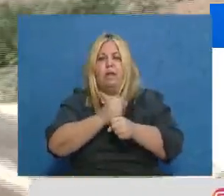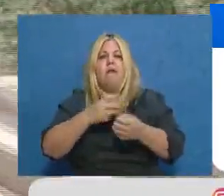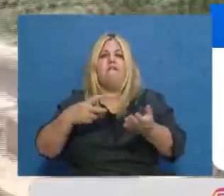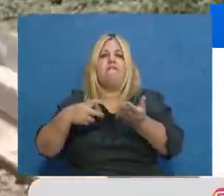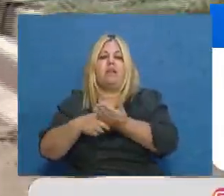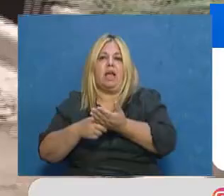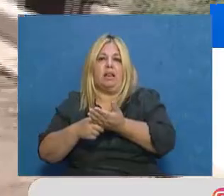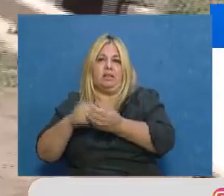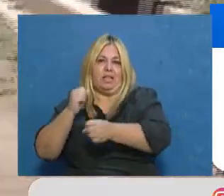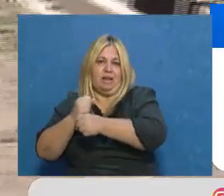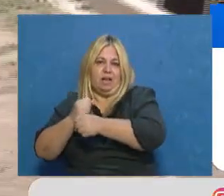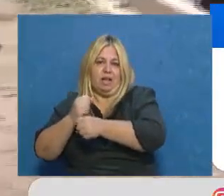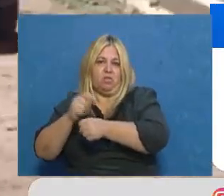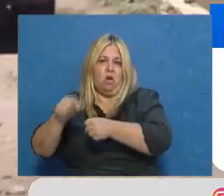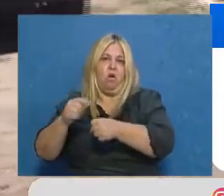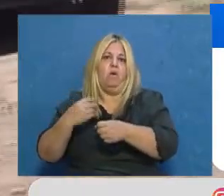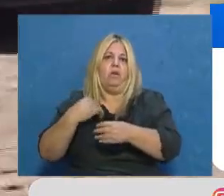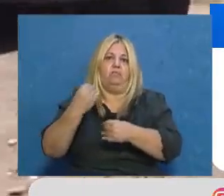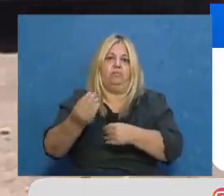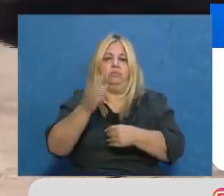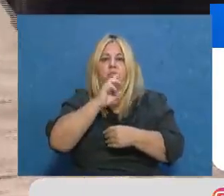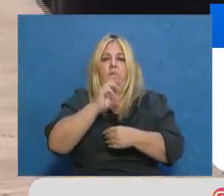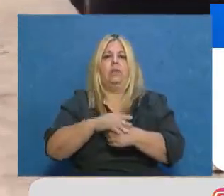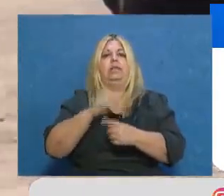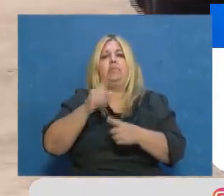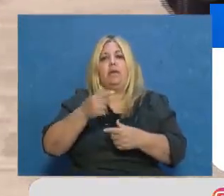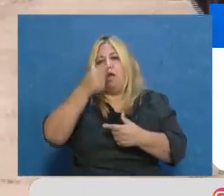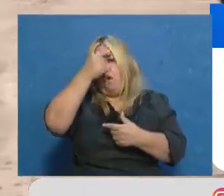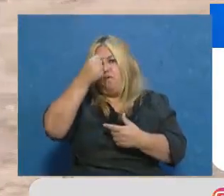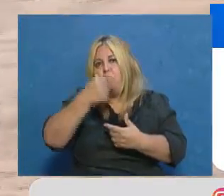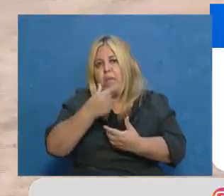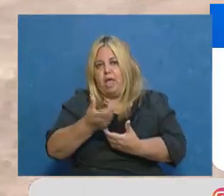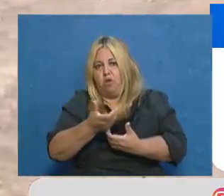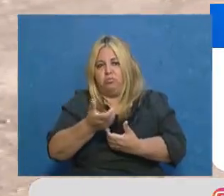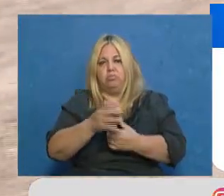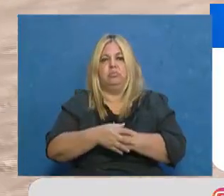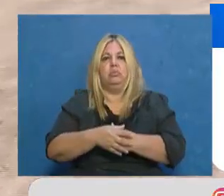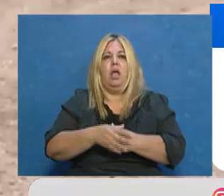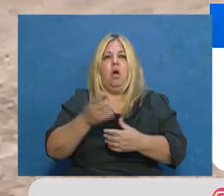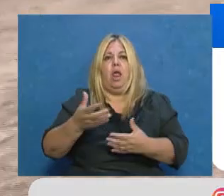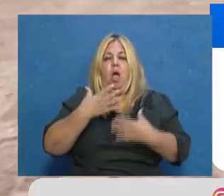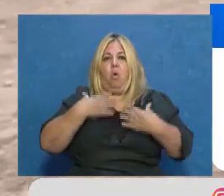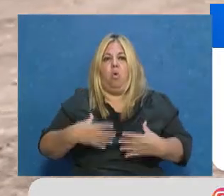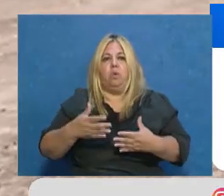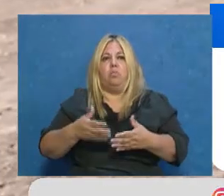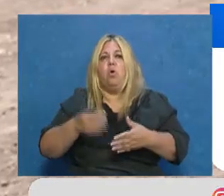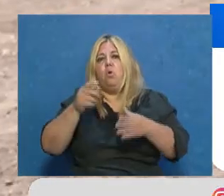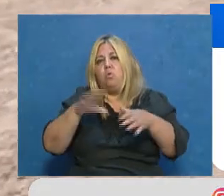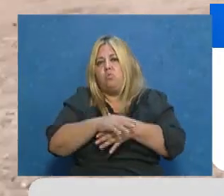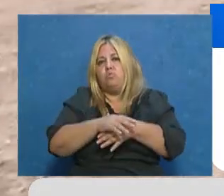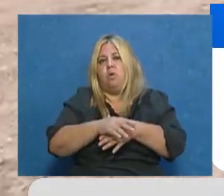turno, Ana Gómez, y bomberos. Están intentando sacar, extraer este cuerpo de un zanjón, una